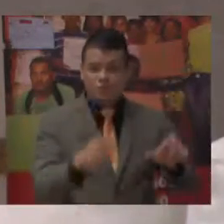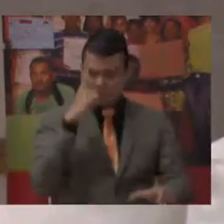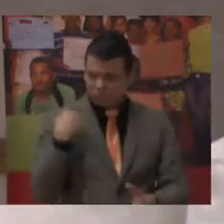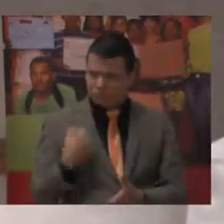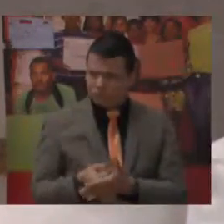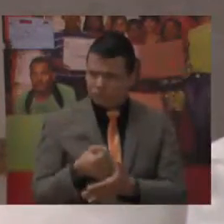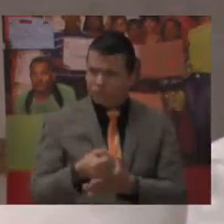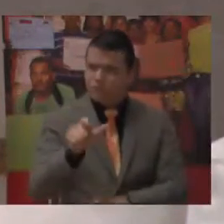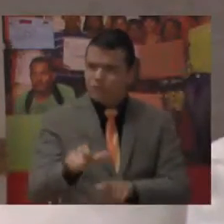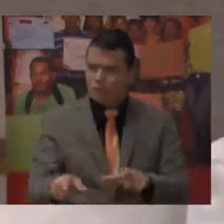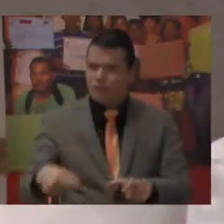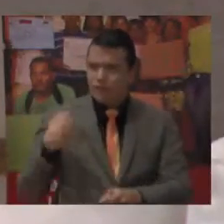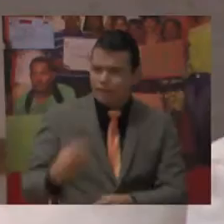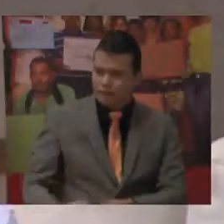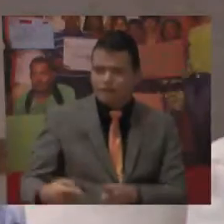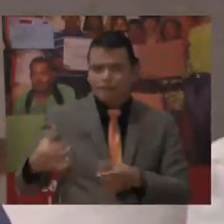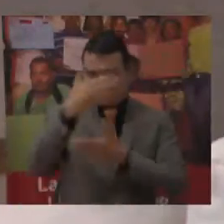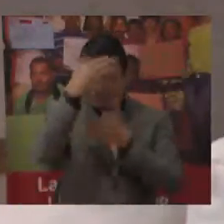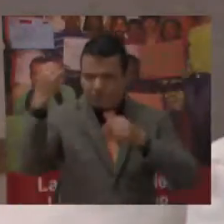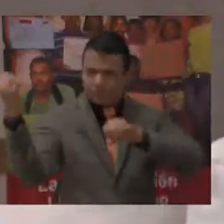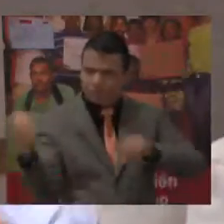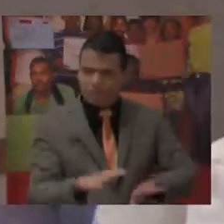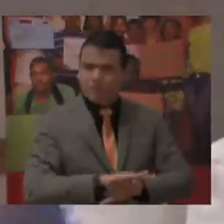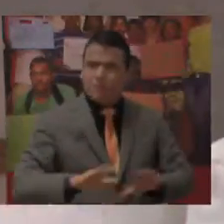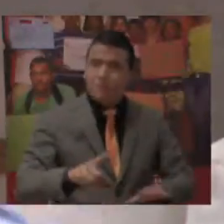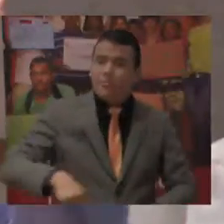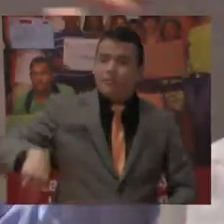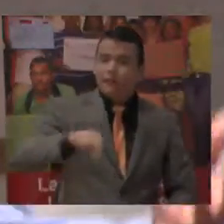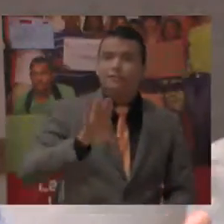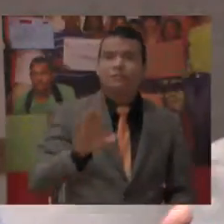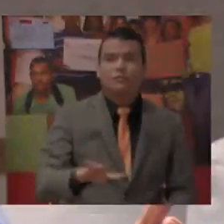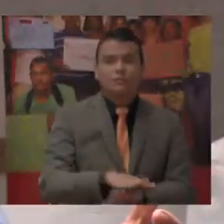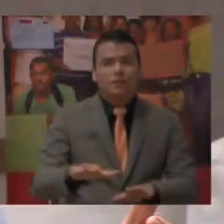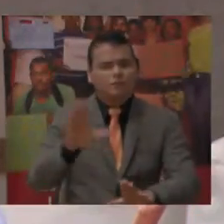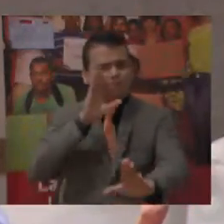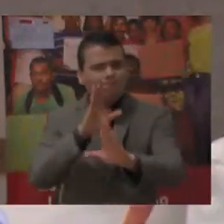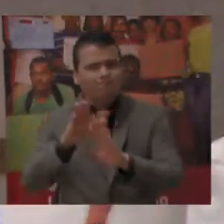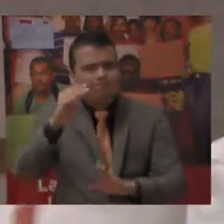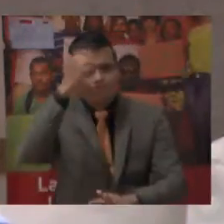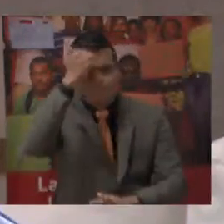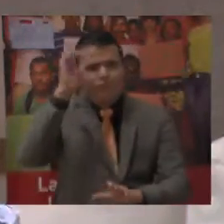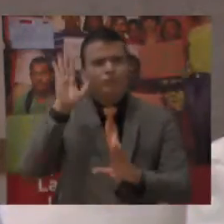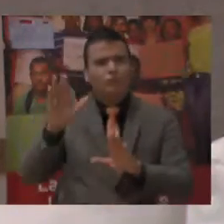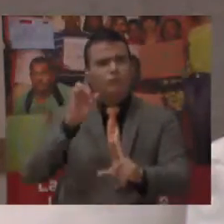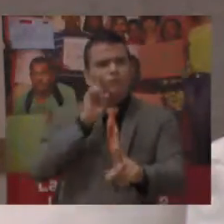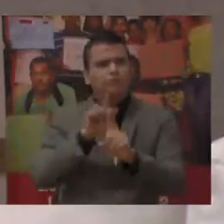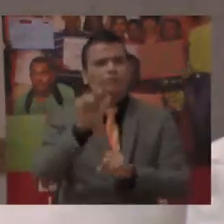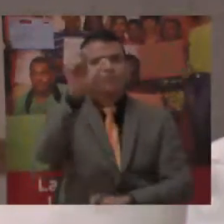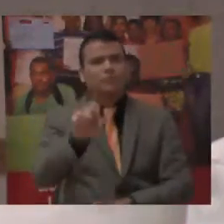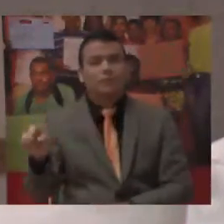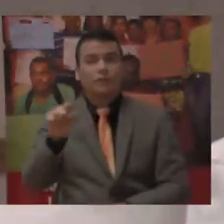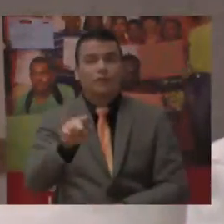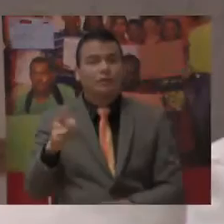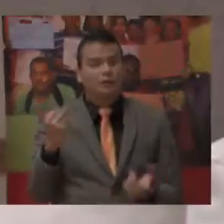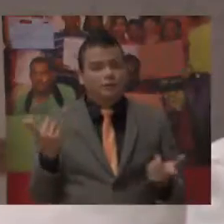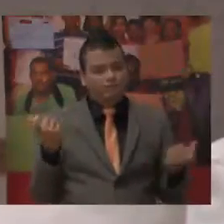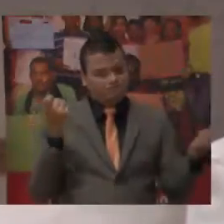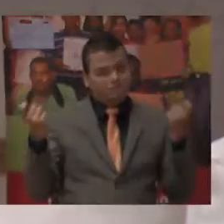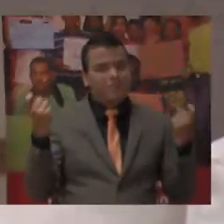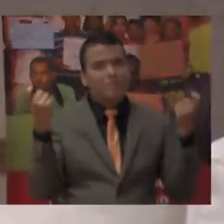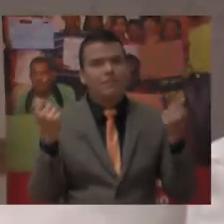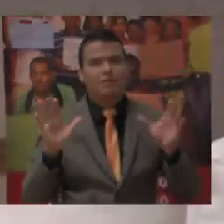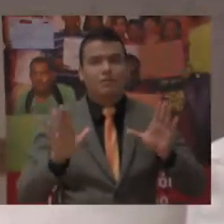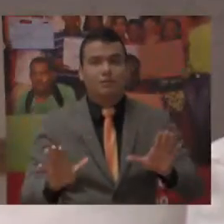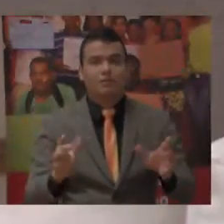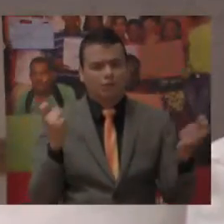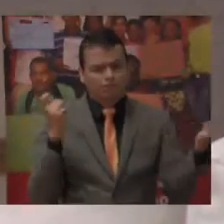los reinsertados y trabajo por el ingreso en la medida en que le metan la cabeza a que la gente tiene que distribuir el ingreso. Y la forma